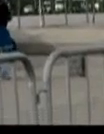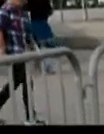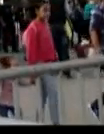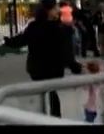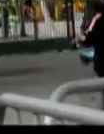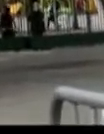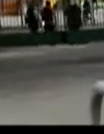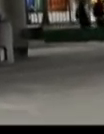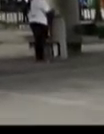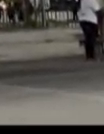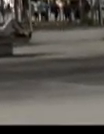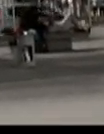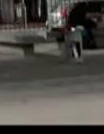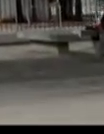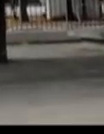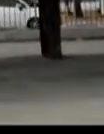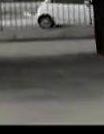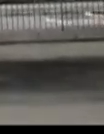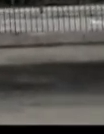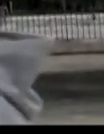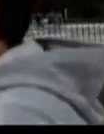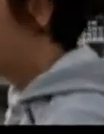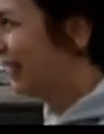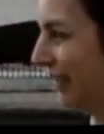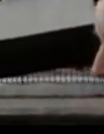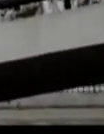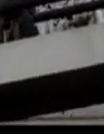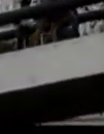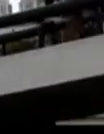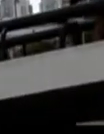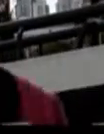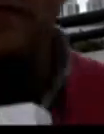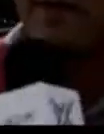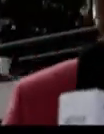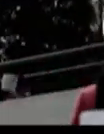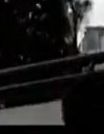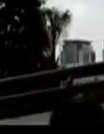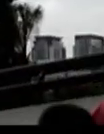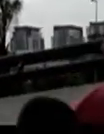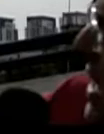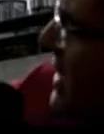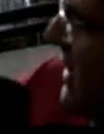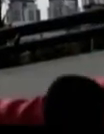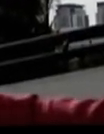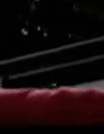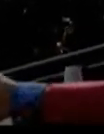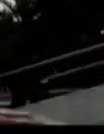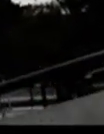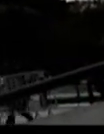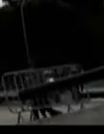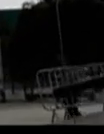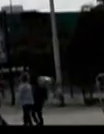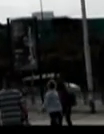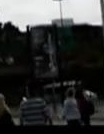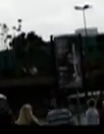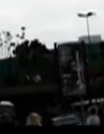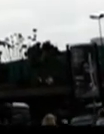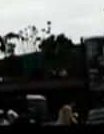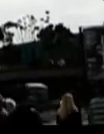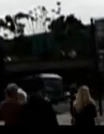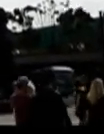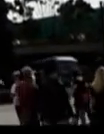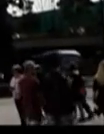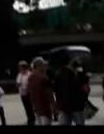lo permiten, para que nos sigan explicando, Priscila, cuál es precisamente igual ese recinto que vemos acá, esta